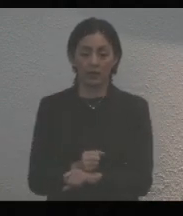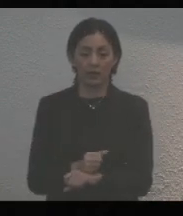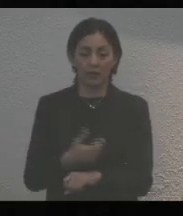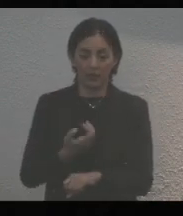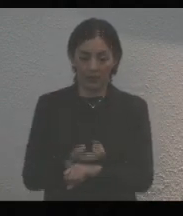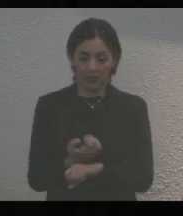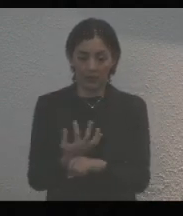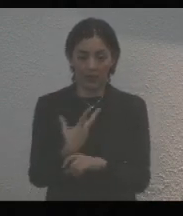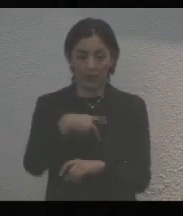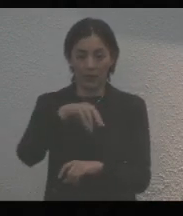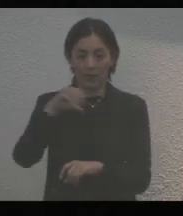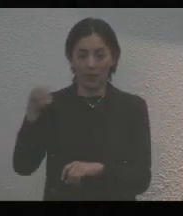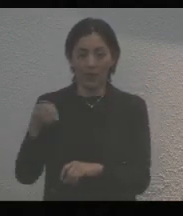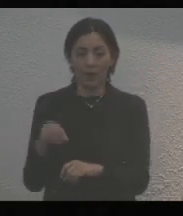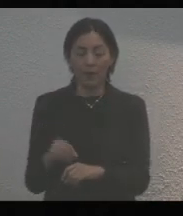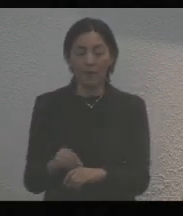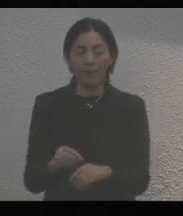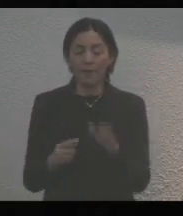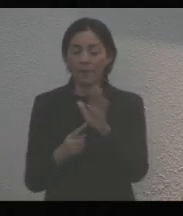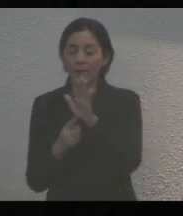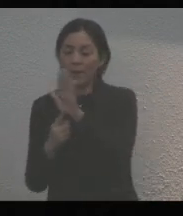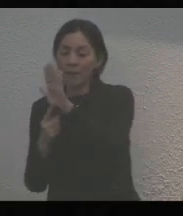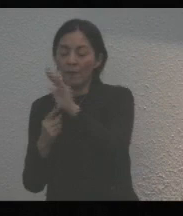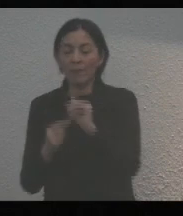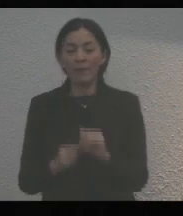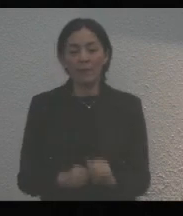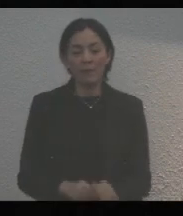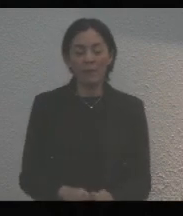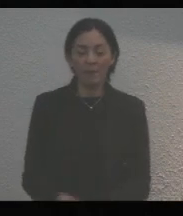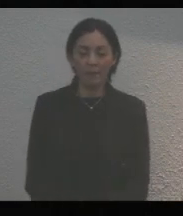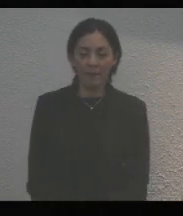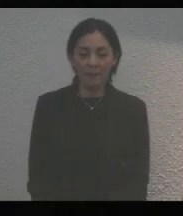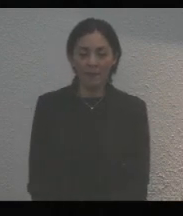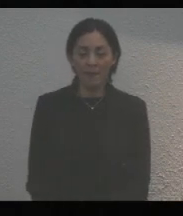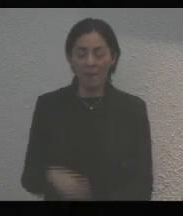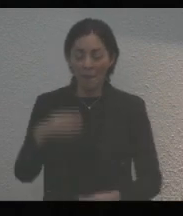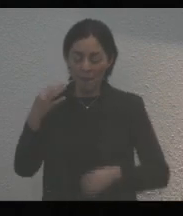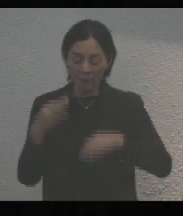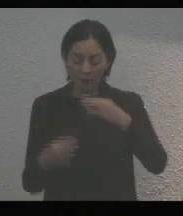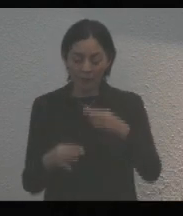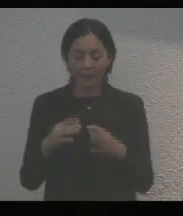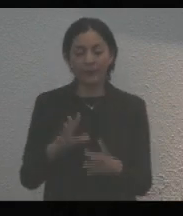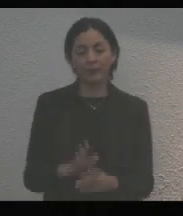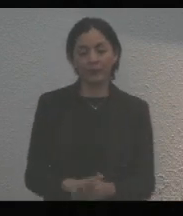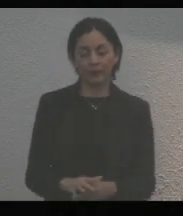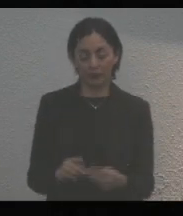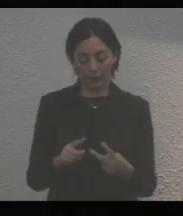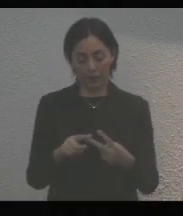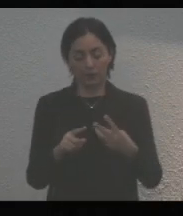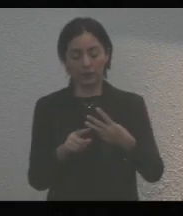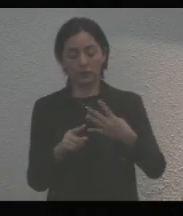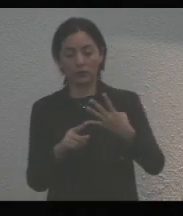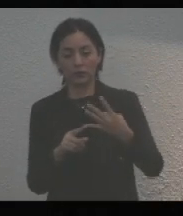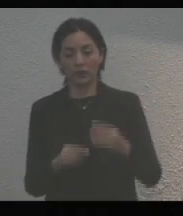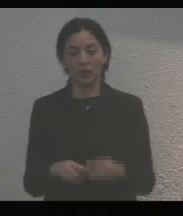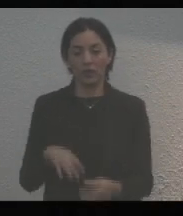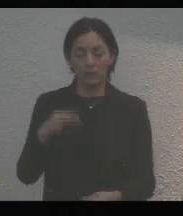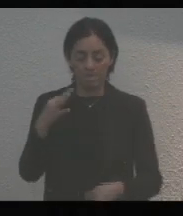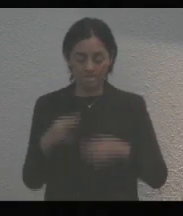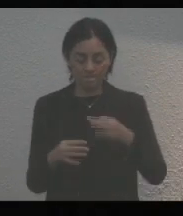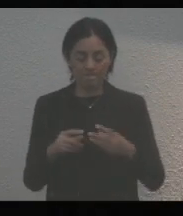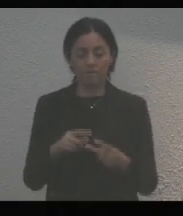cual asistirán los representantes de los poderes ejecutivo, legislativo y